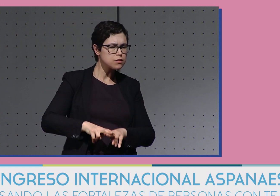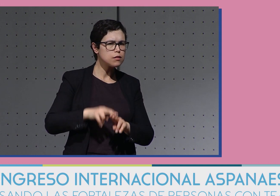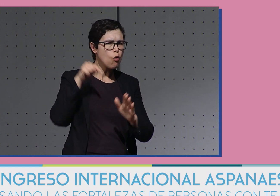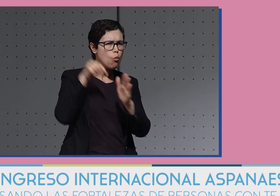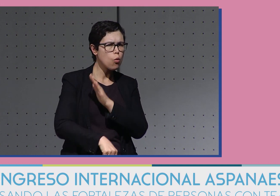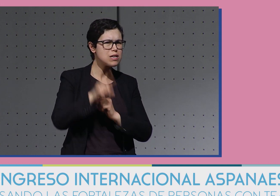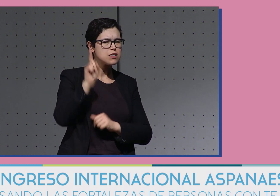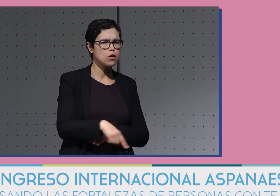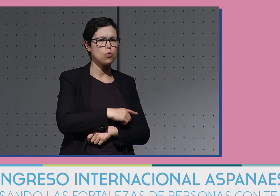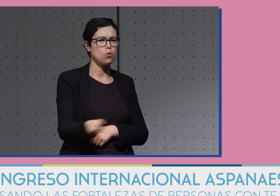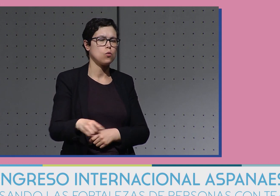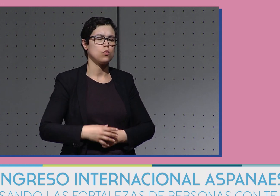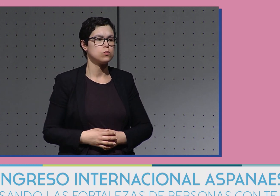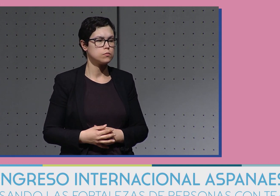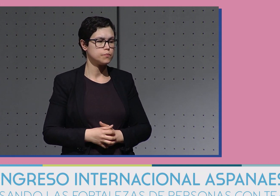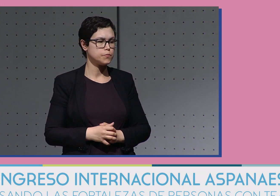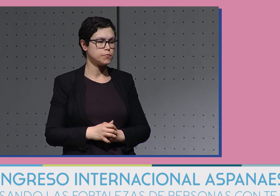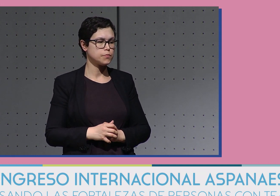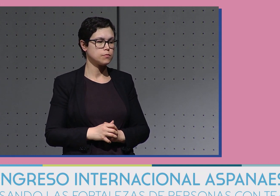suficientemente profundo.